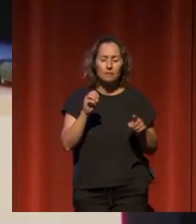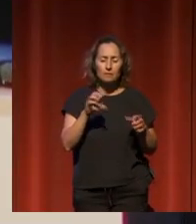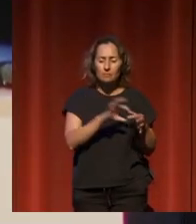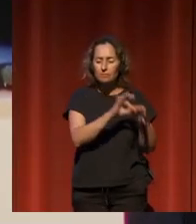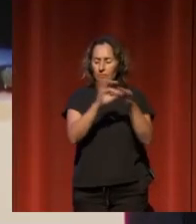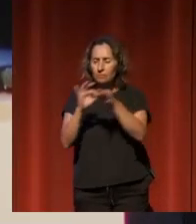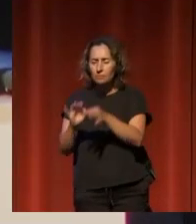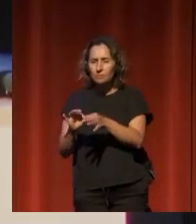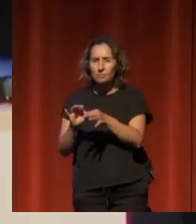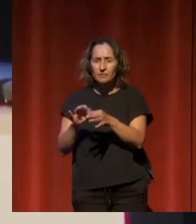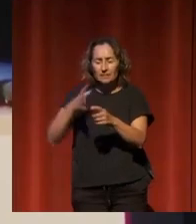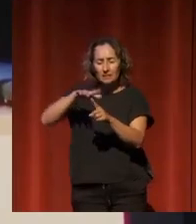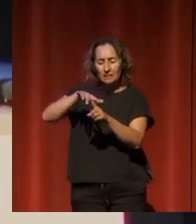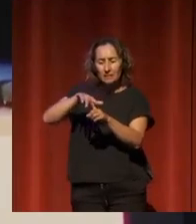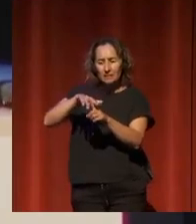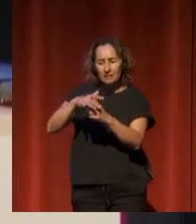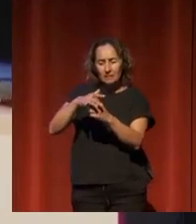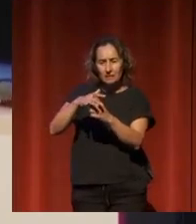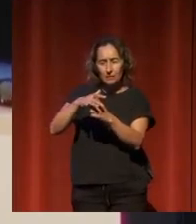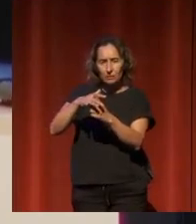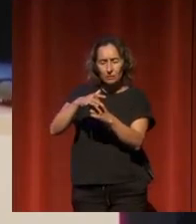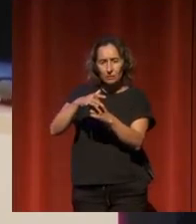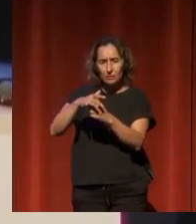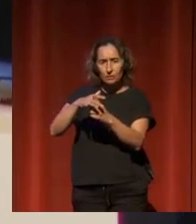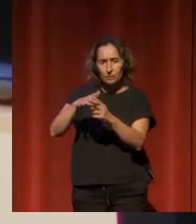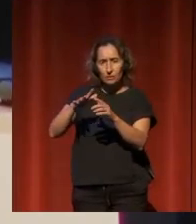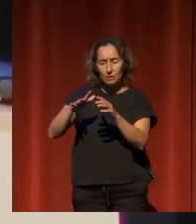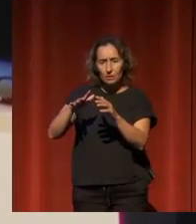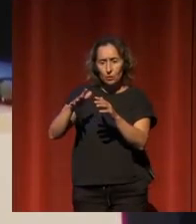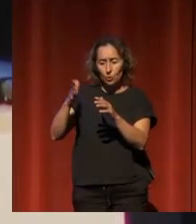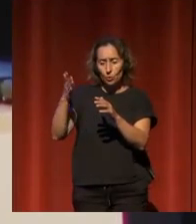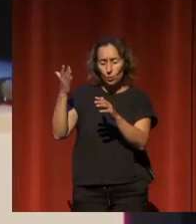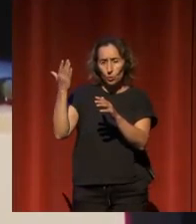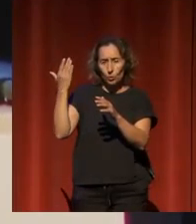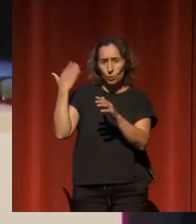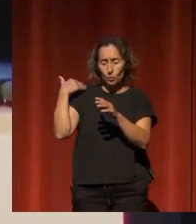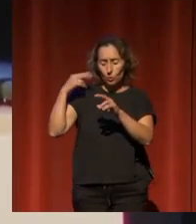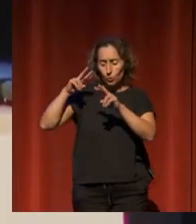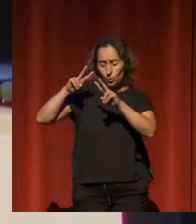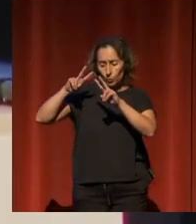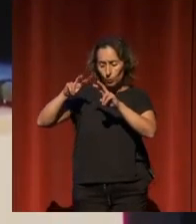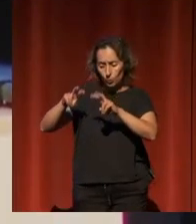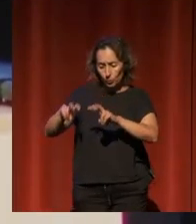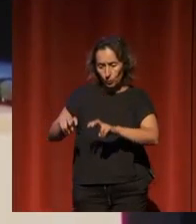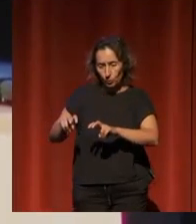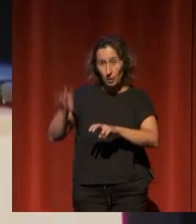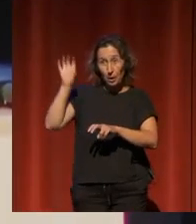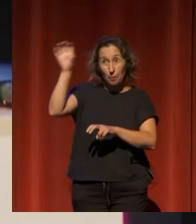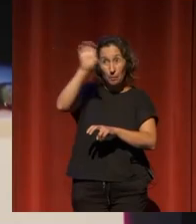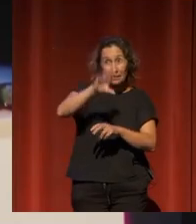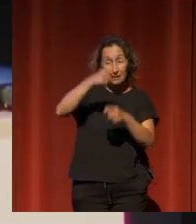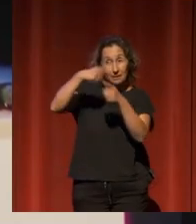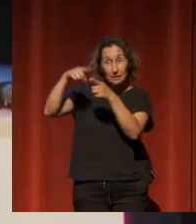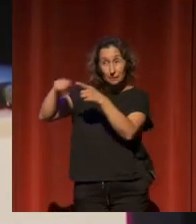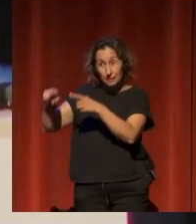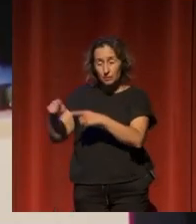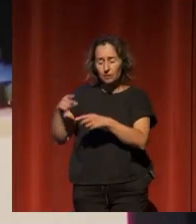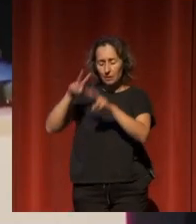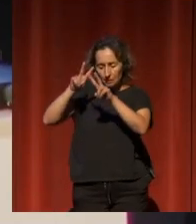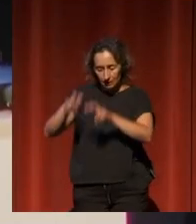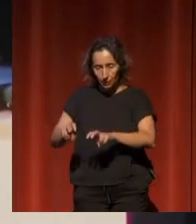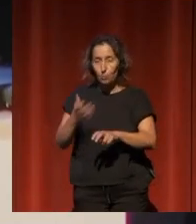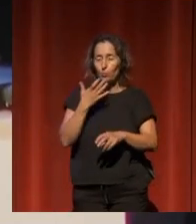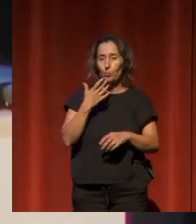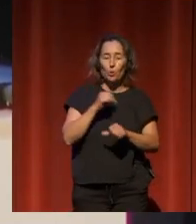casos que investigamos en distintos países como en